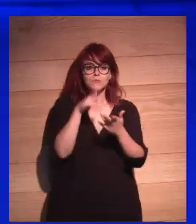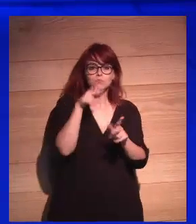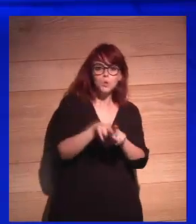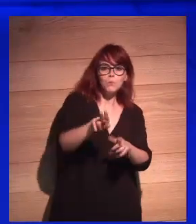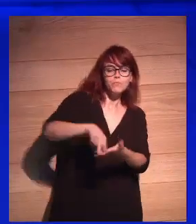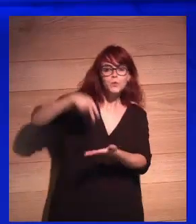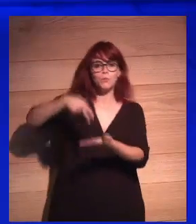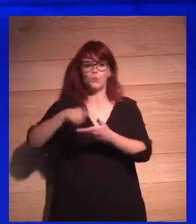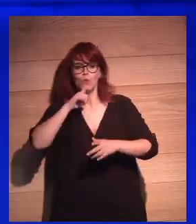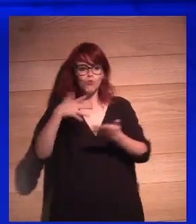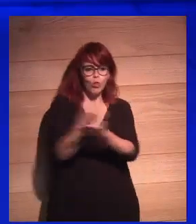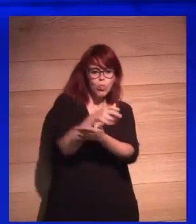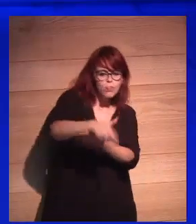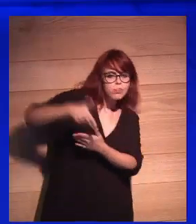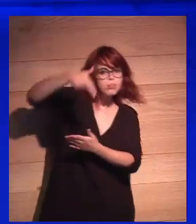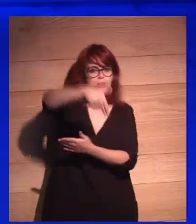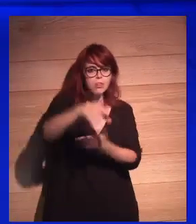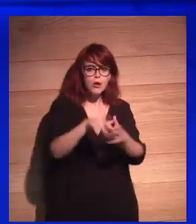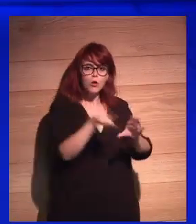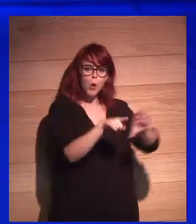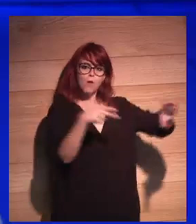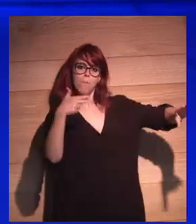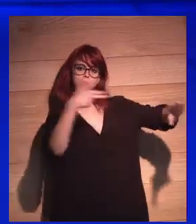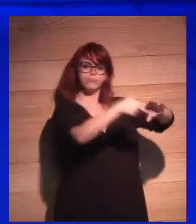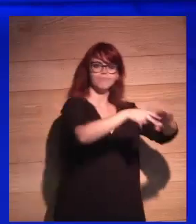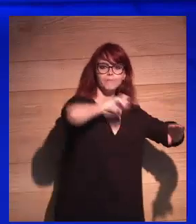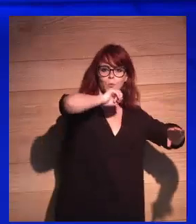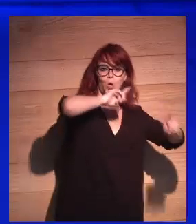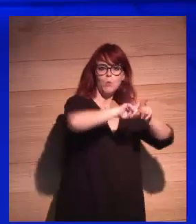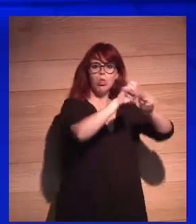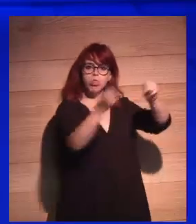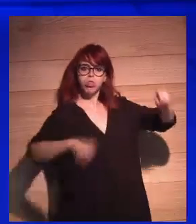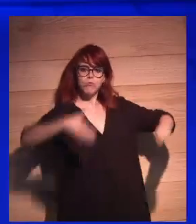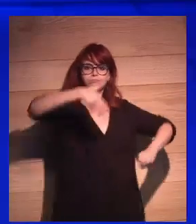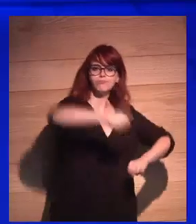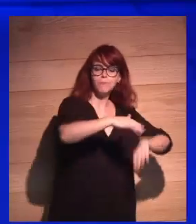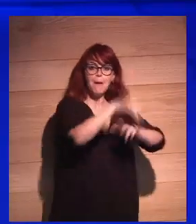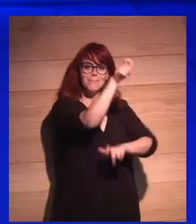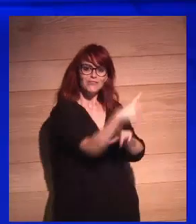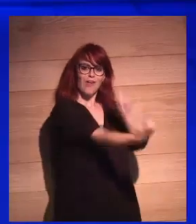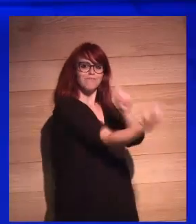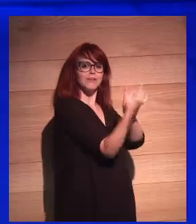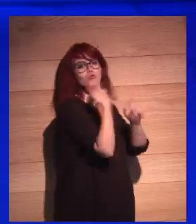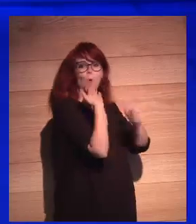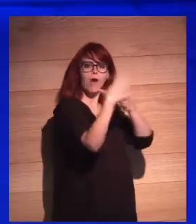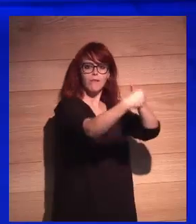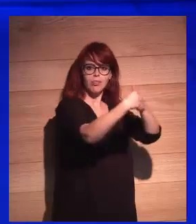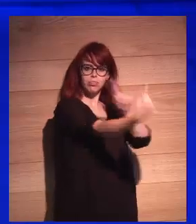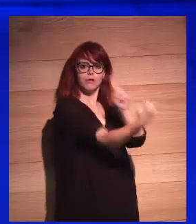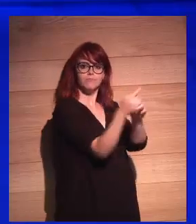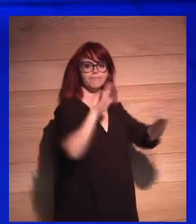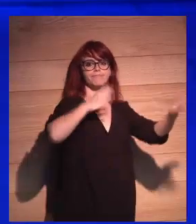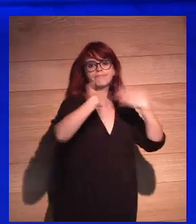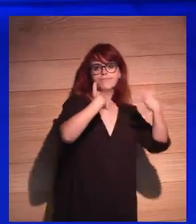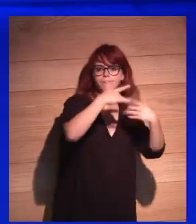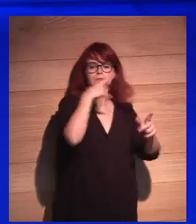y hace toda la descarga completa en un simulador completo de descarga, con un personaje reactivo a su lado que hace que la inversión sea